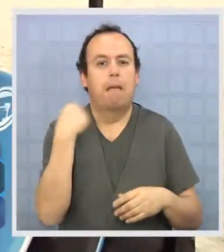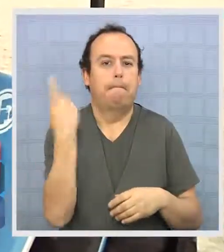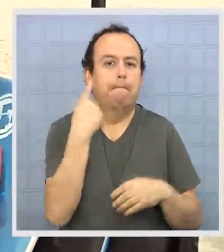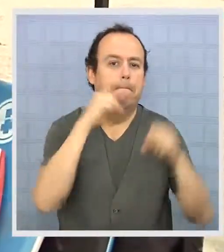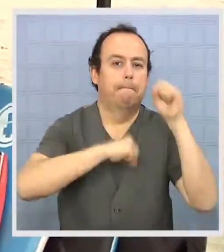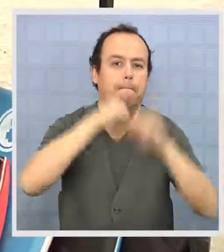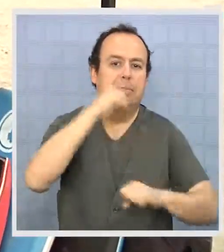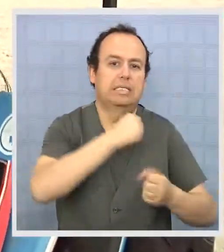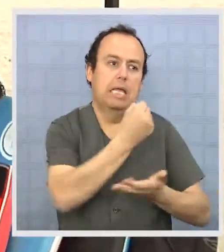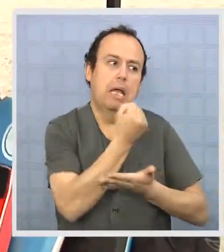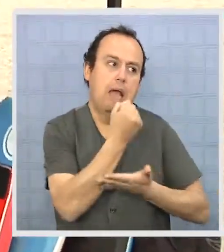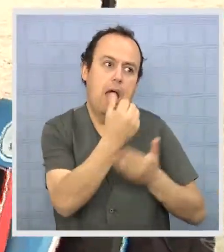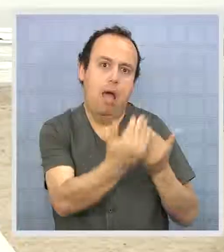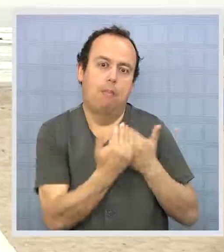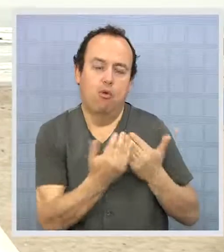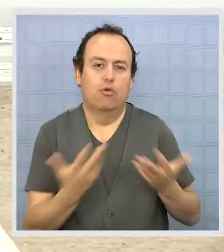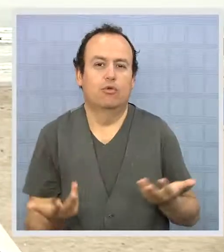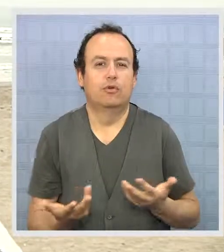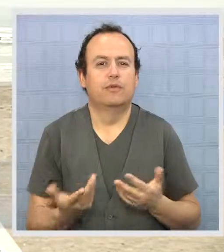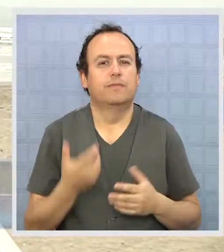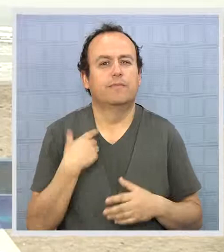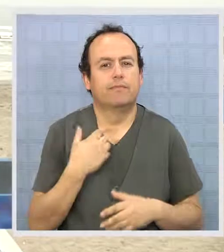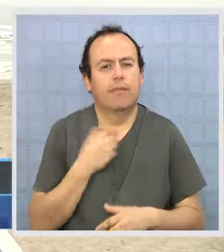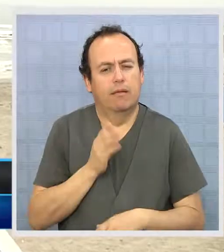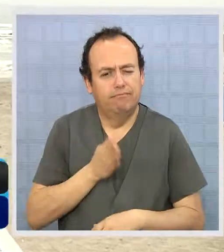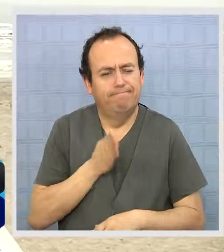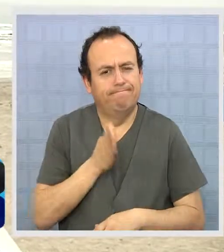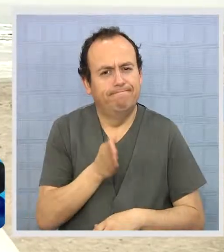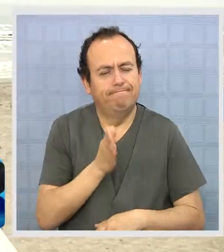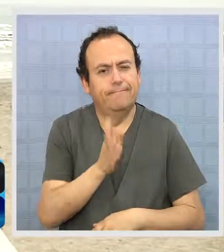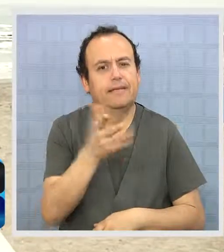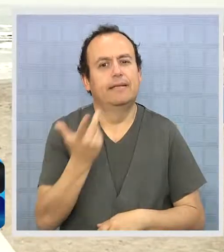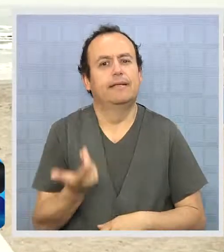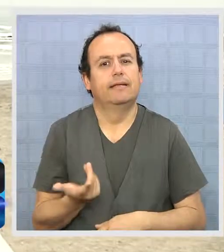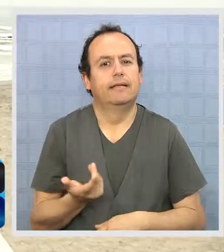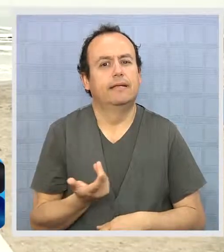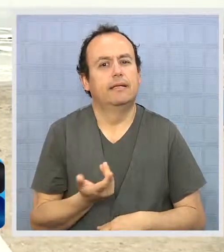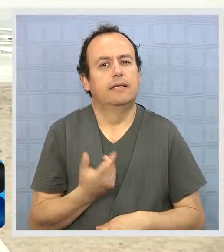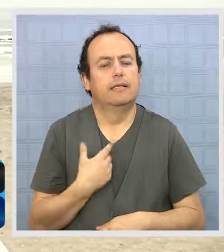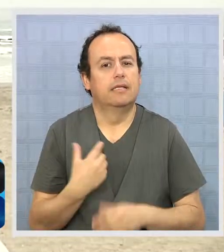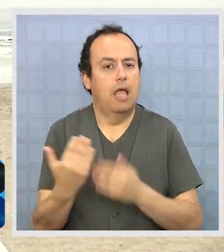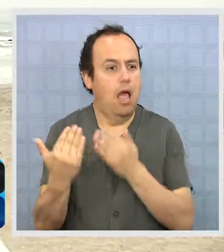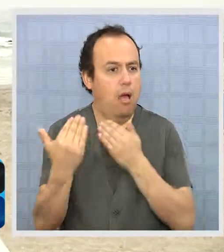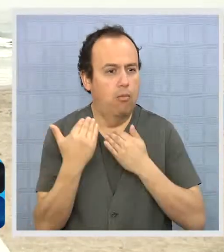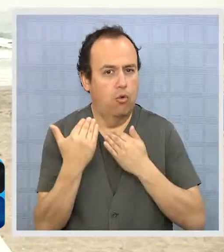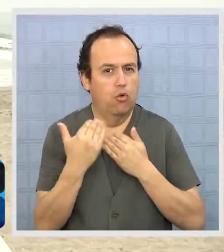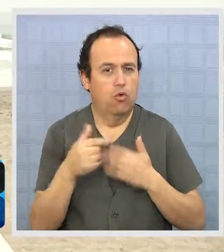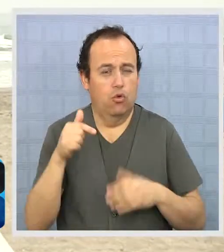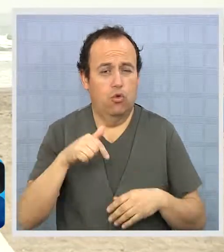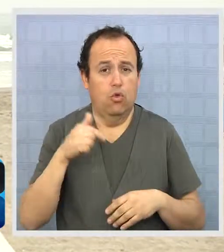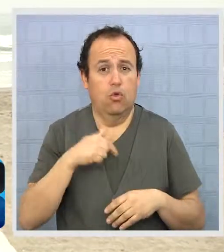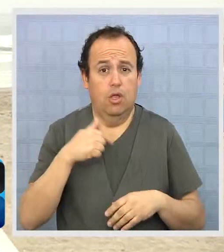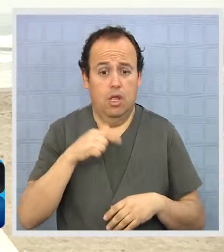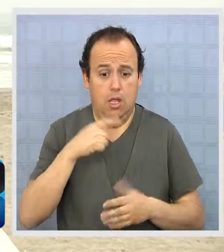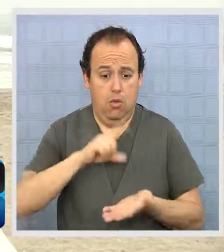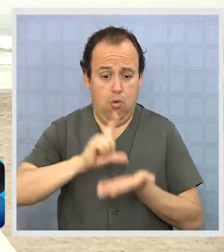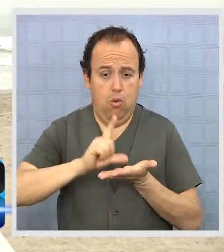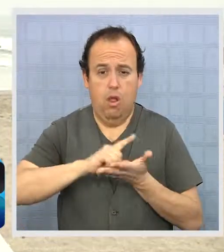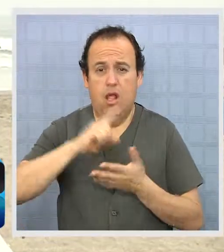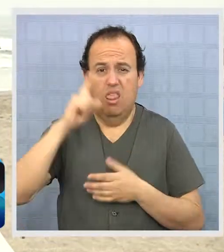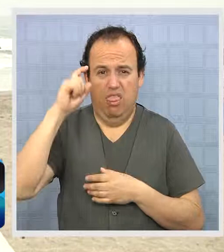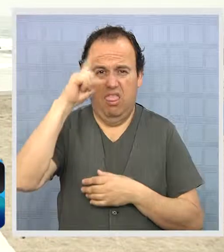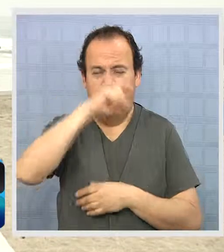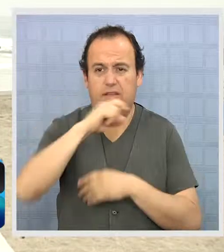privada bastante perseverancia al momento del apoyo porque haga igual es difícil encontrar